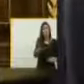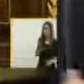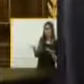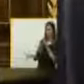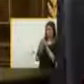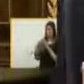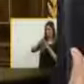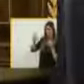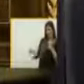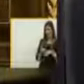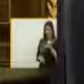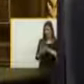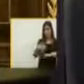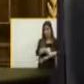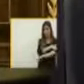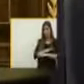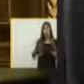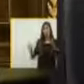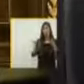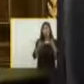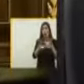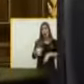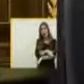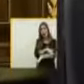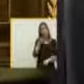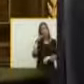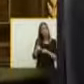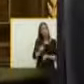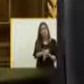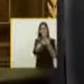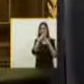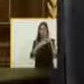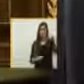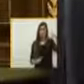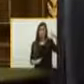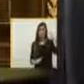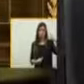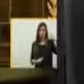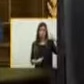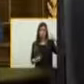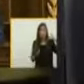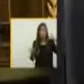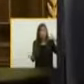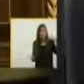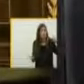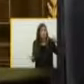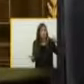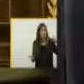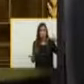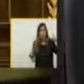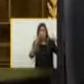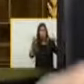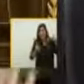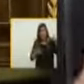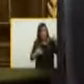mentira morena del todo, ¿verdad? Y yo creo que hace otra cosa tremenda, que es ponerse delante de los ciudadanos a